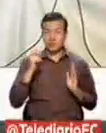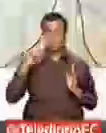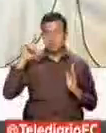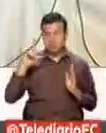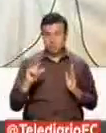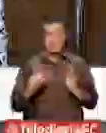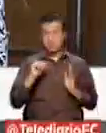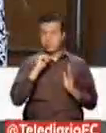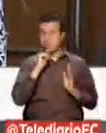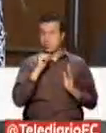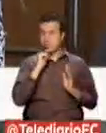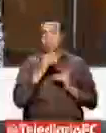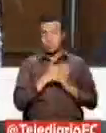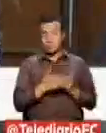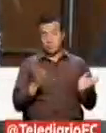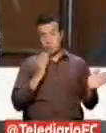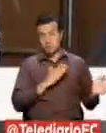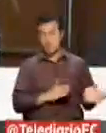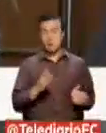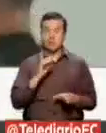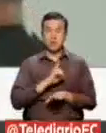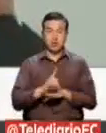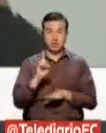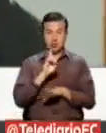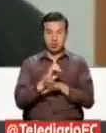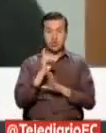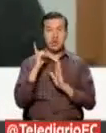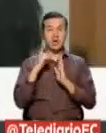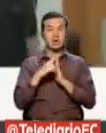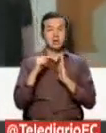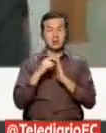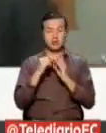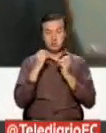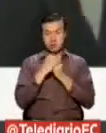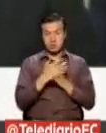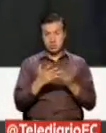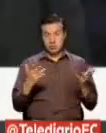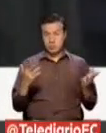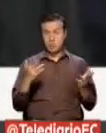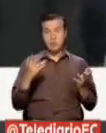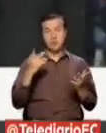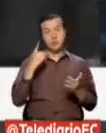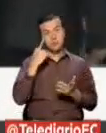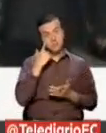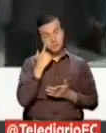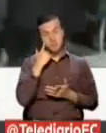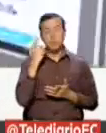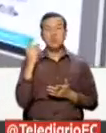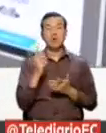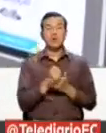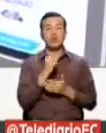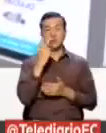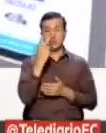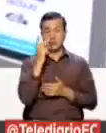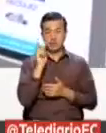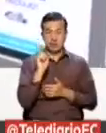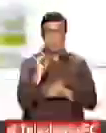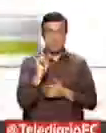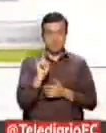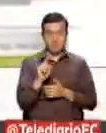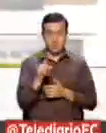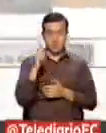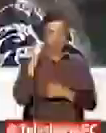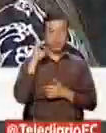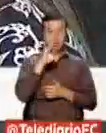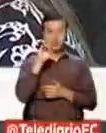la recaudación tributaria, Marisol Andrade, directora del Servicio de Rentas Internas, informó que se tiene una expectativa de alcanzar los 13.800 millones